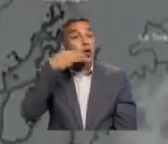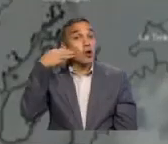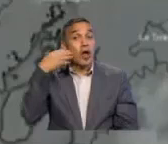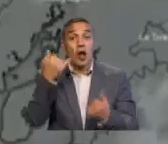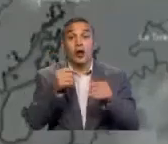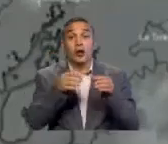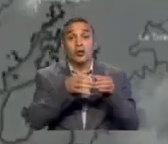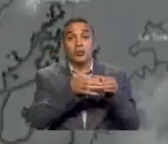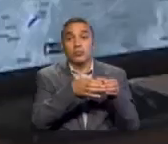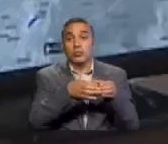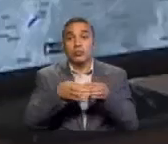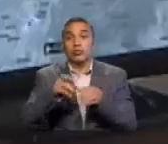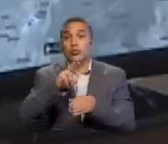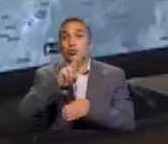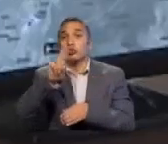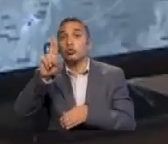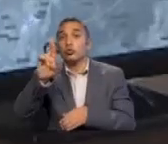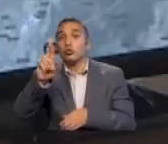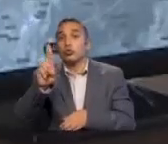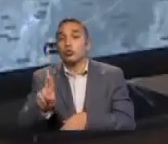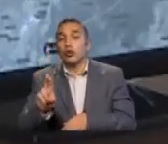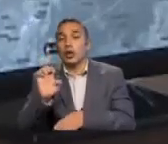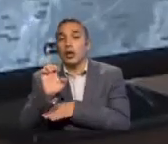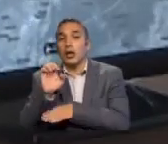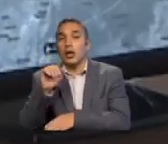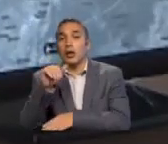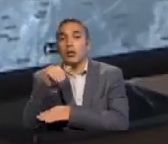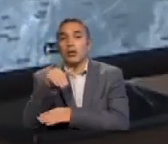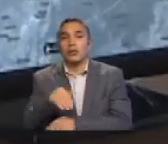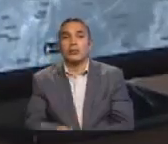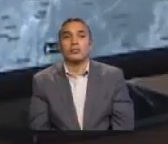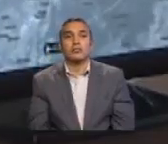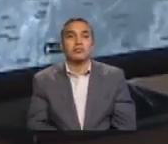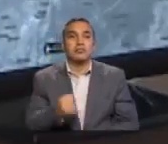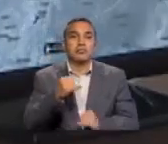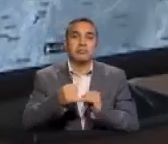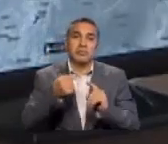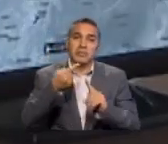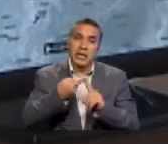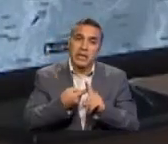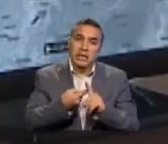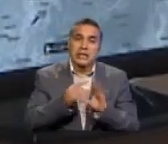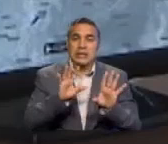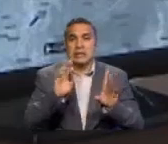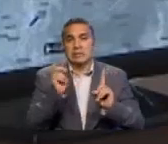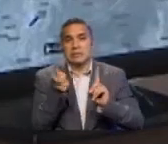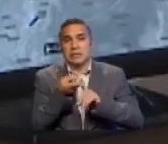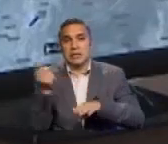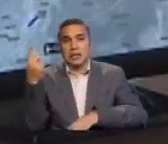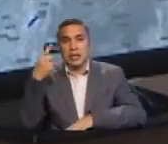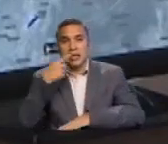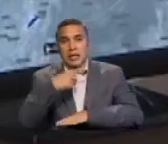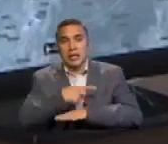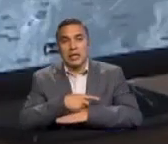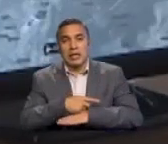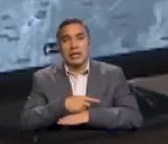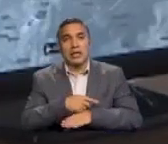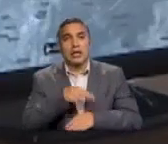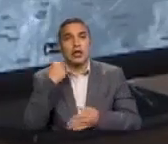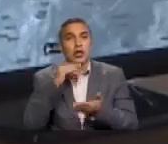dirige al sur del Ecuador. Luego, para el fin de mes y los primeros días de